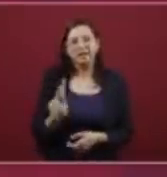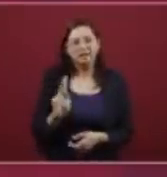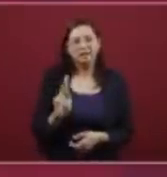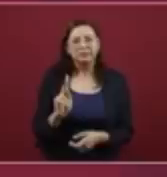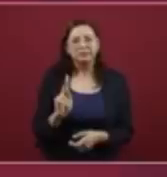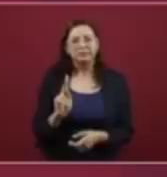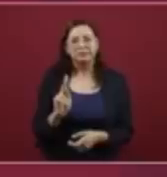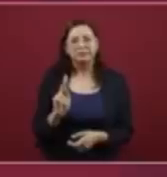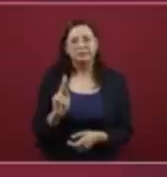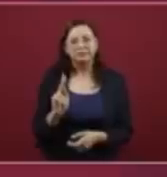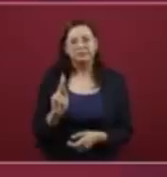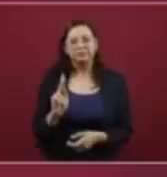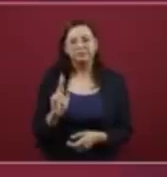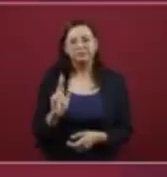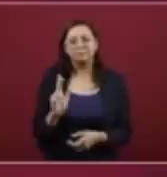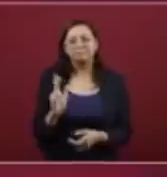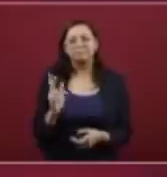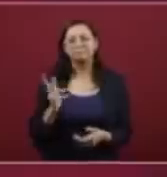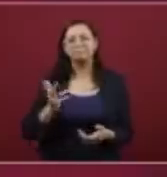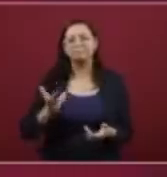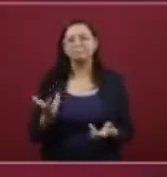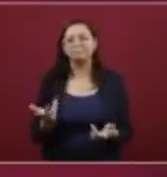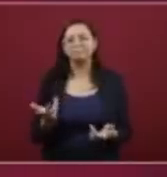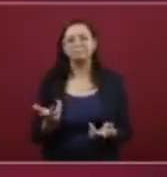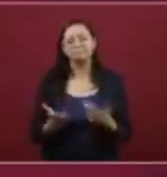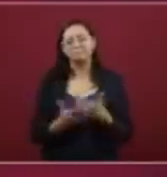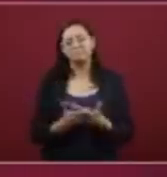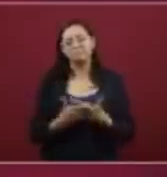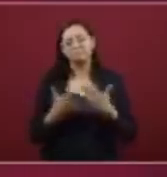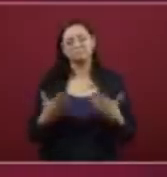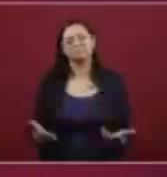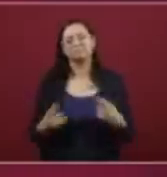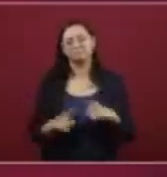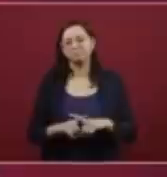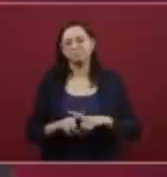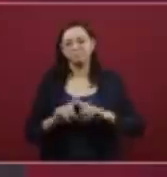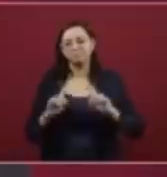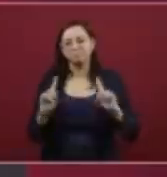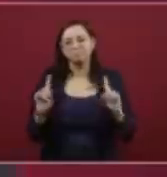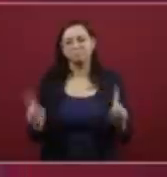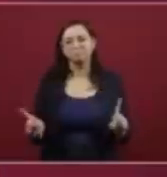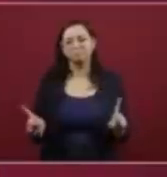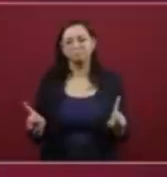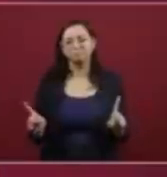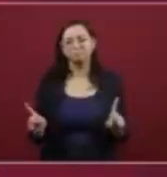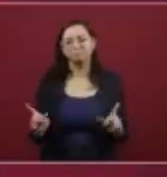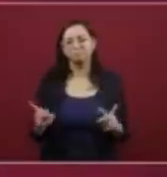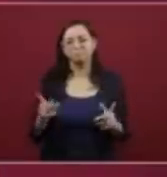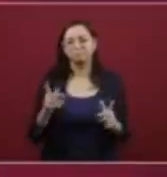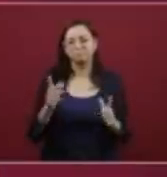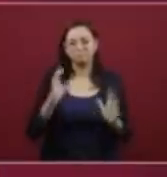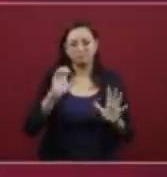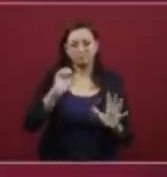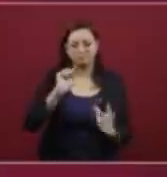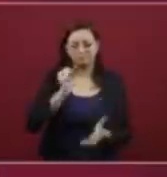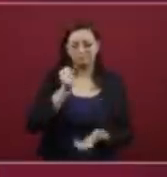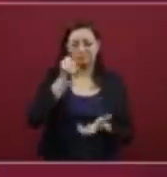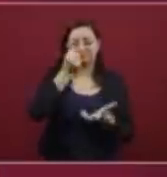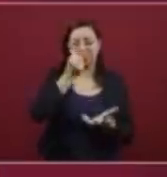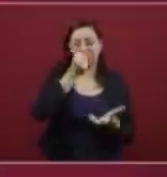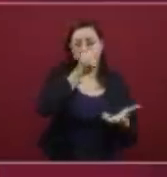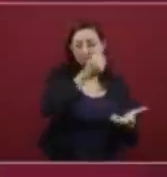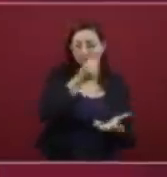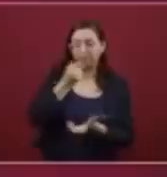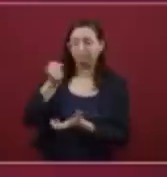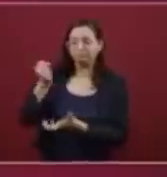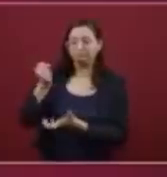no vamos a permitir que se queden los fondos públicos